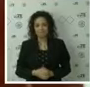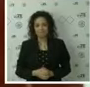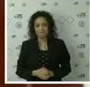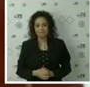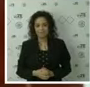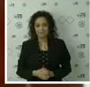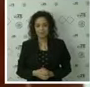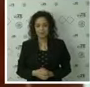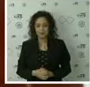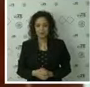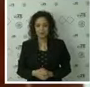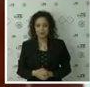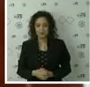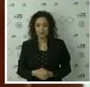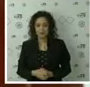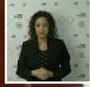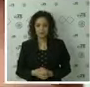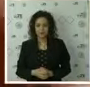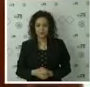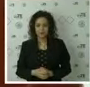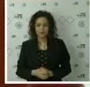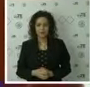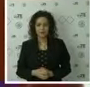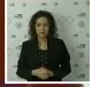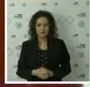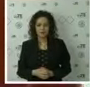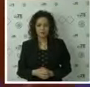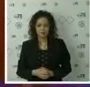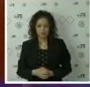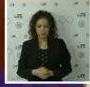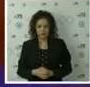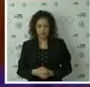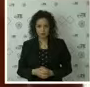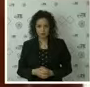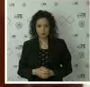quisiera. Cada vez que veo que no hay mayor